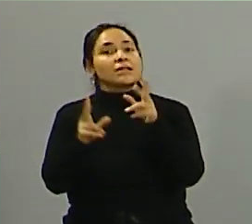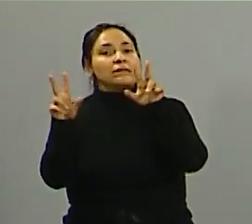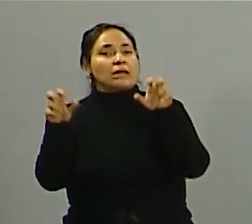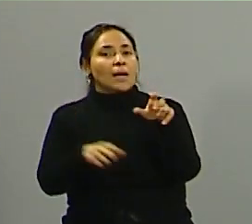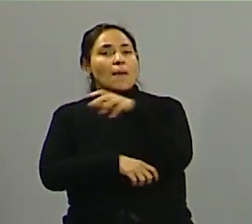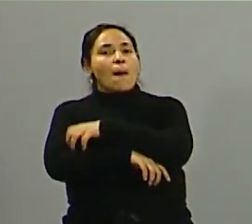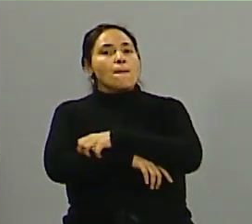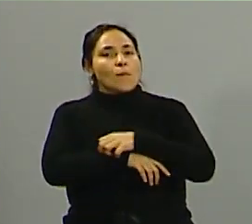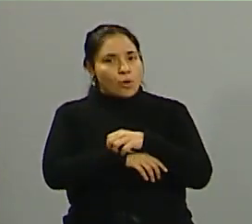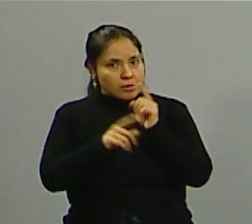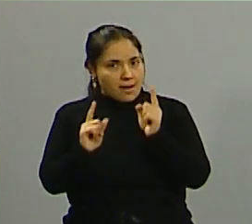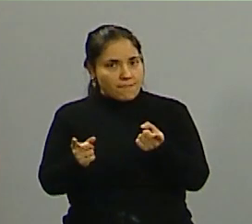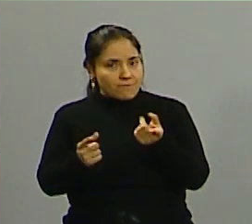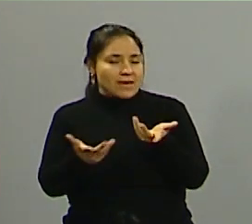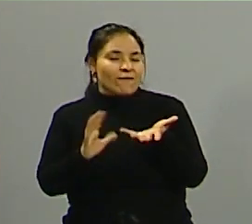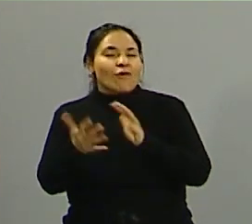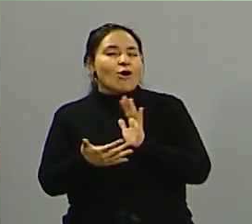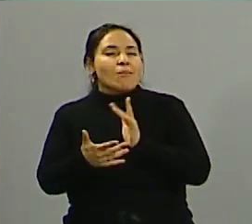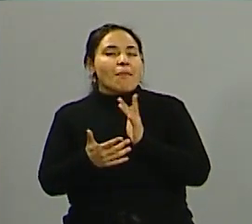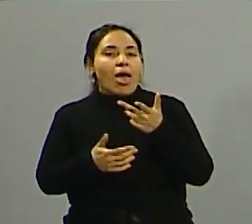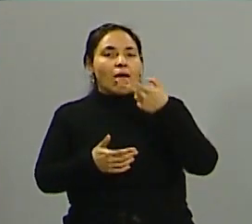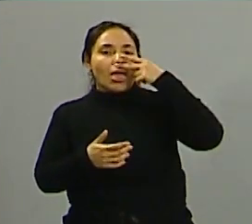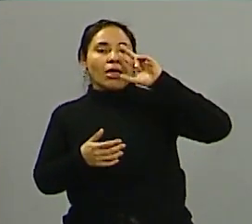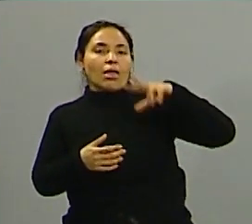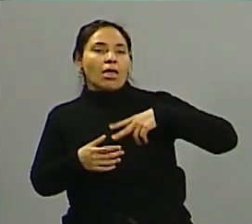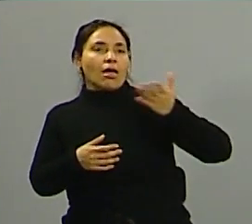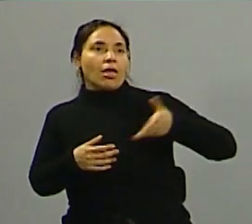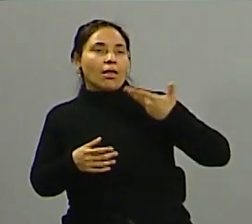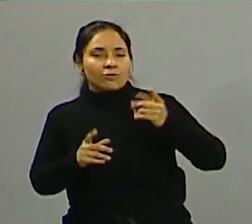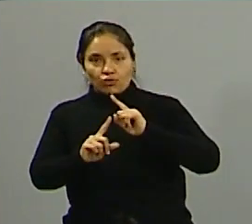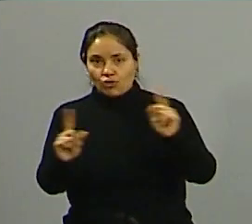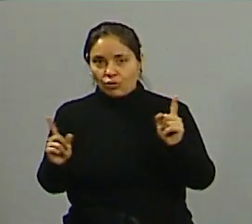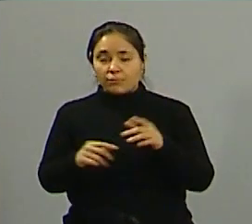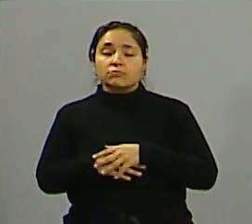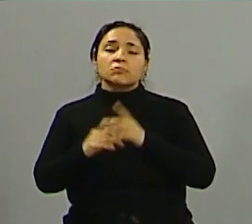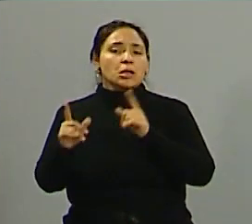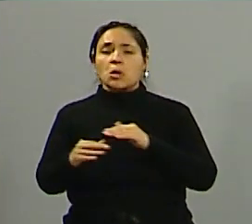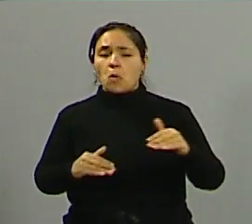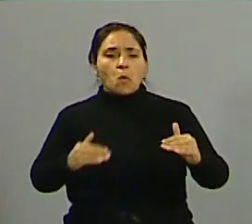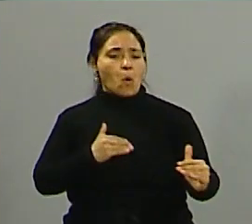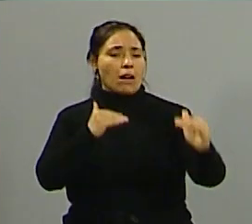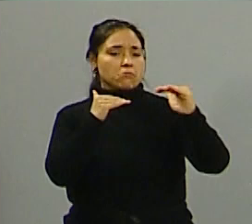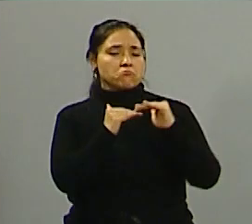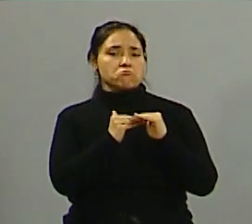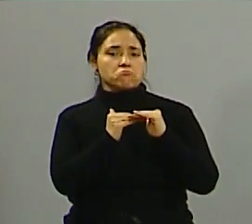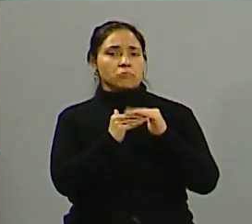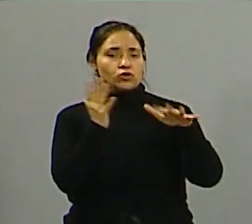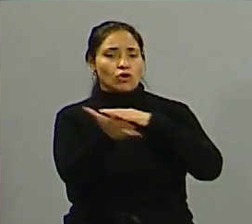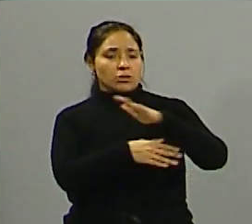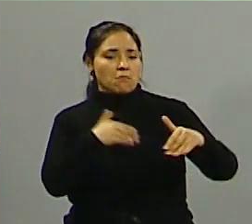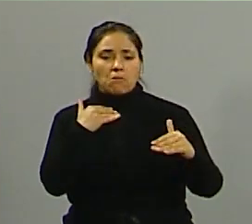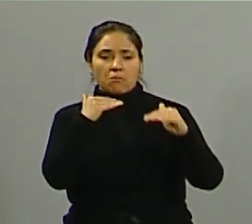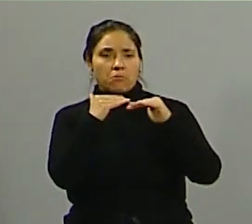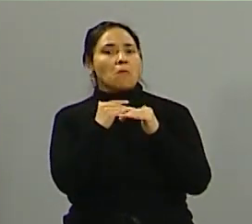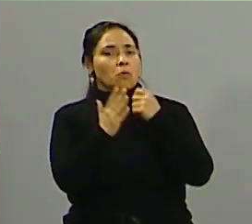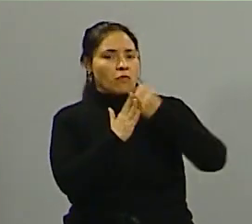de entender que uno lo lee así, ¿no? De que uno tiene que hacer sacrificios por el lugar donde, en ese caso, por esta